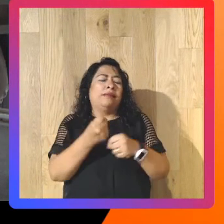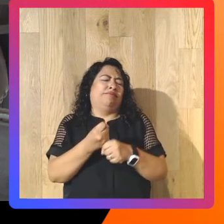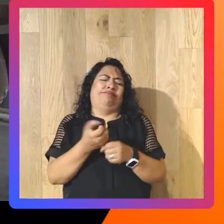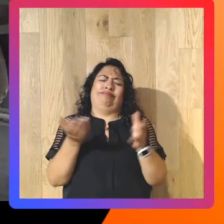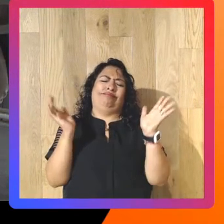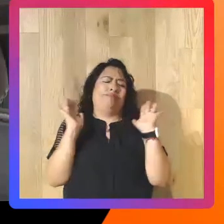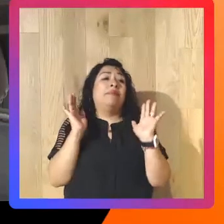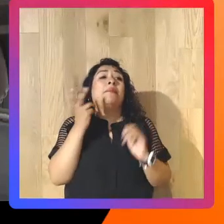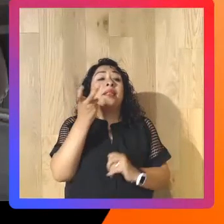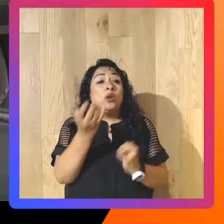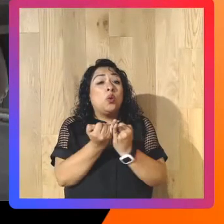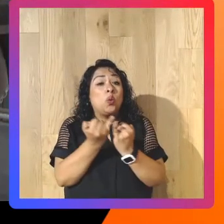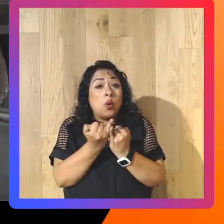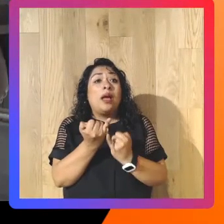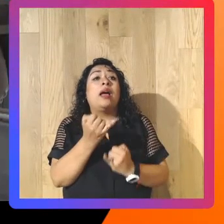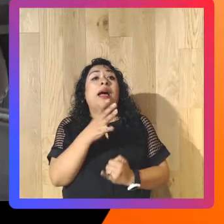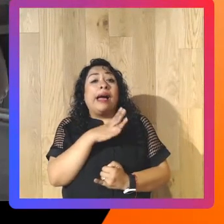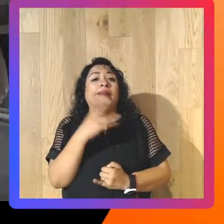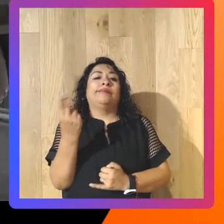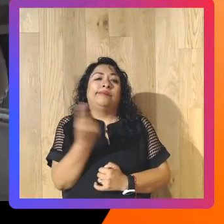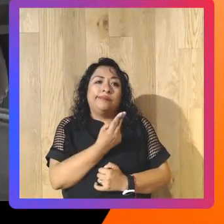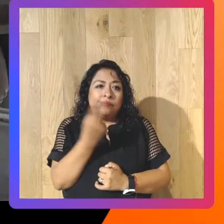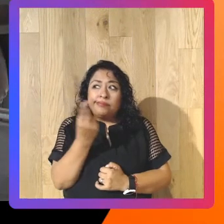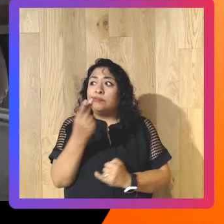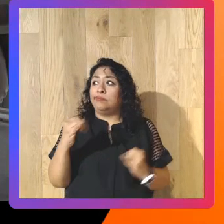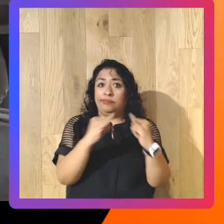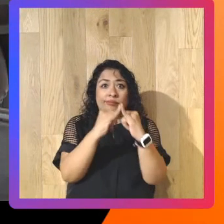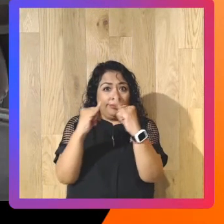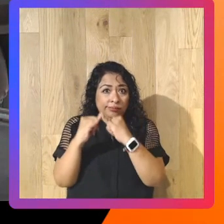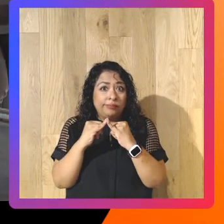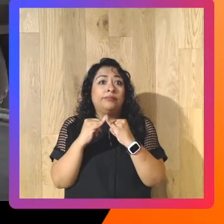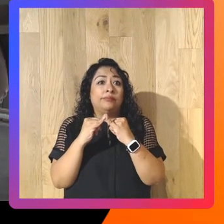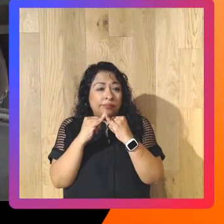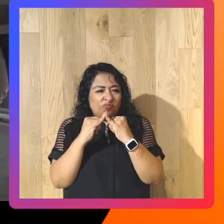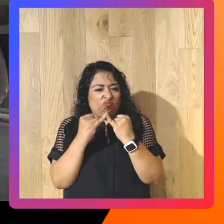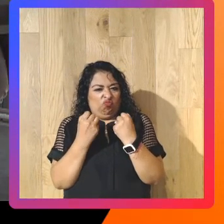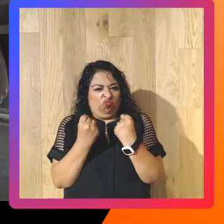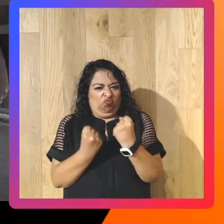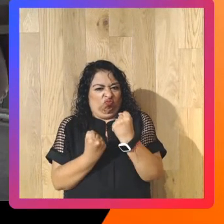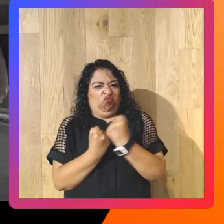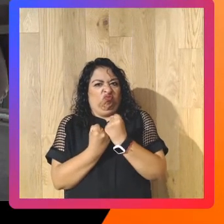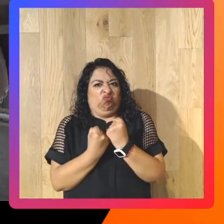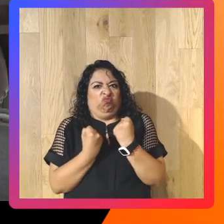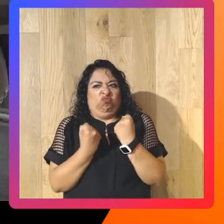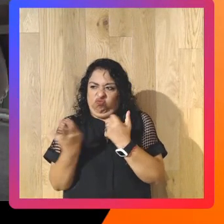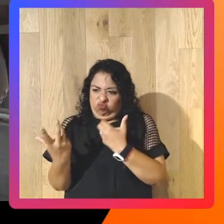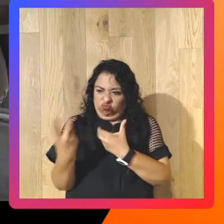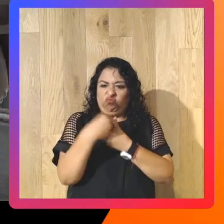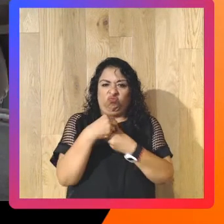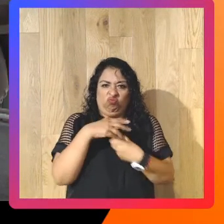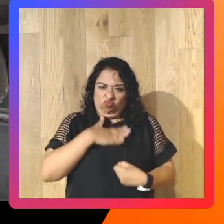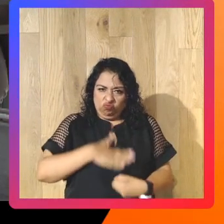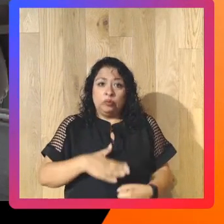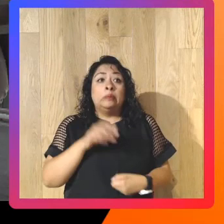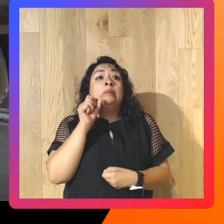Y para ello, además de tener y de requerir instituciones sólidas e incluyentes